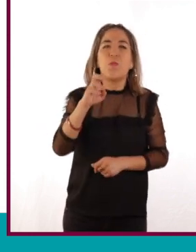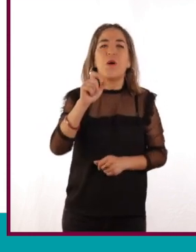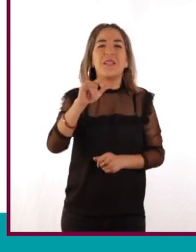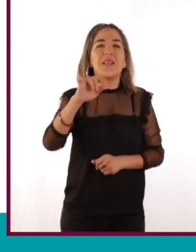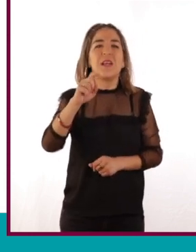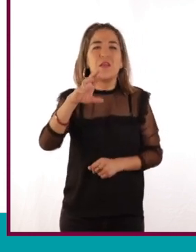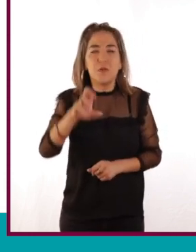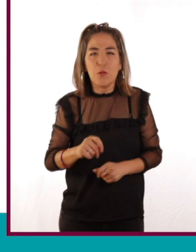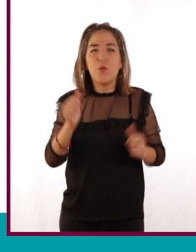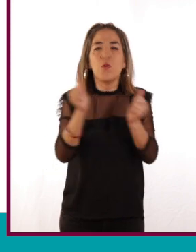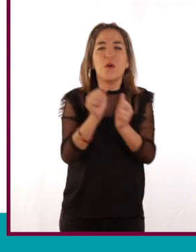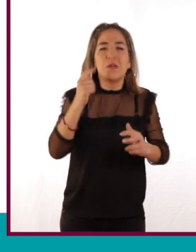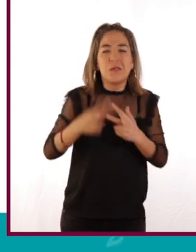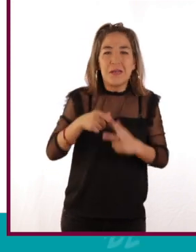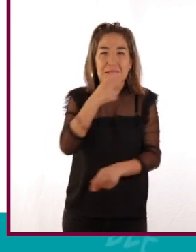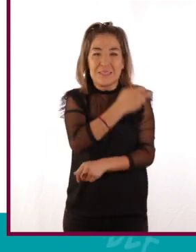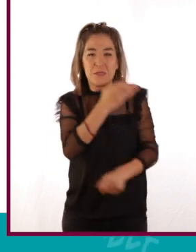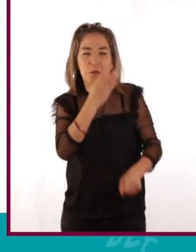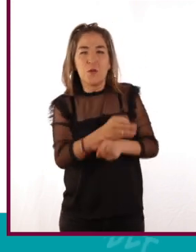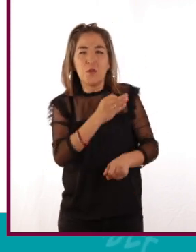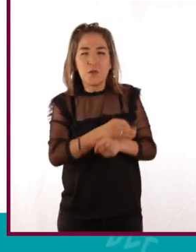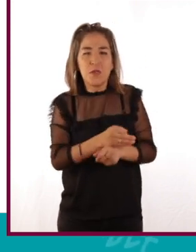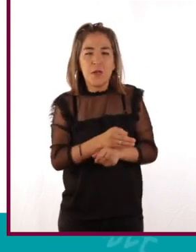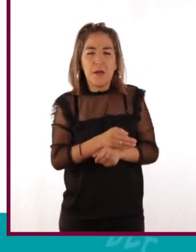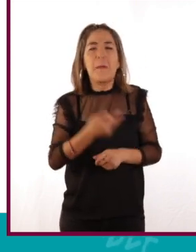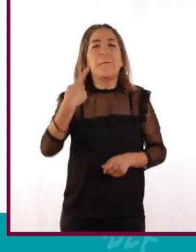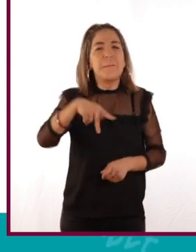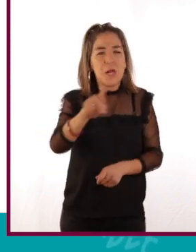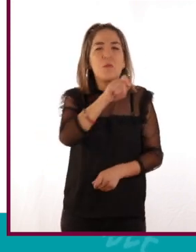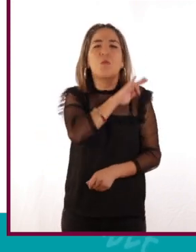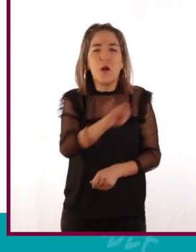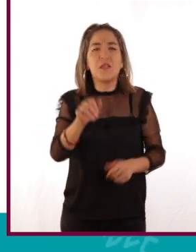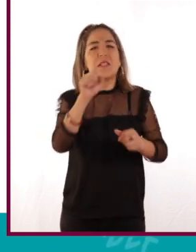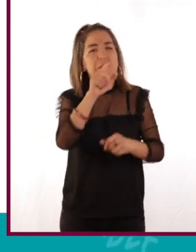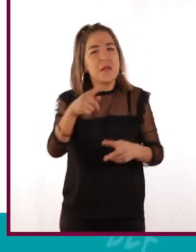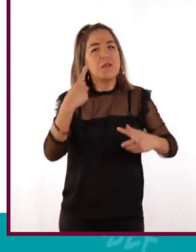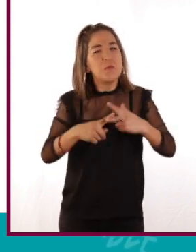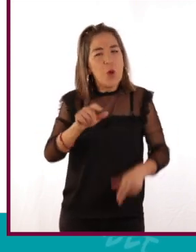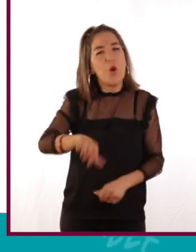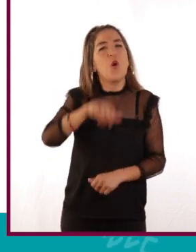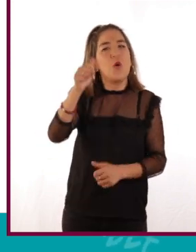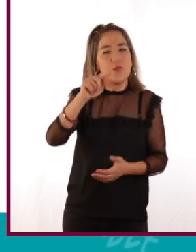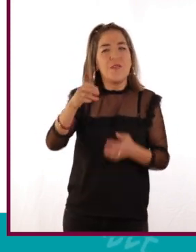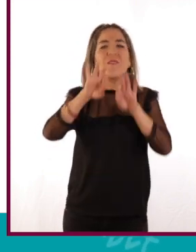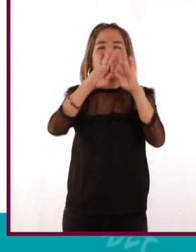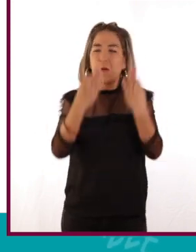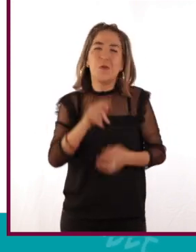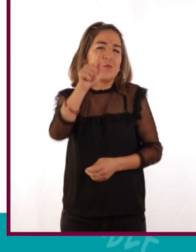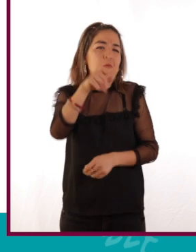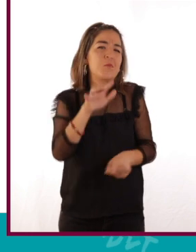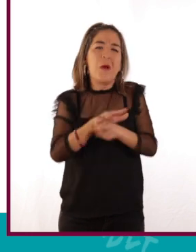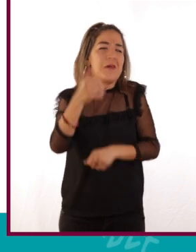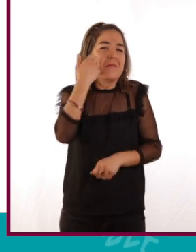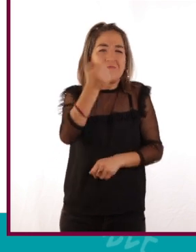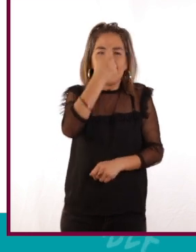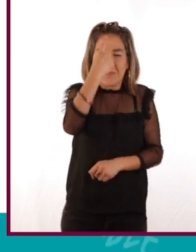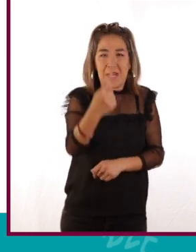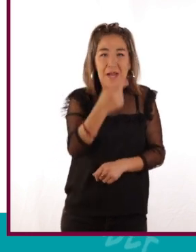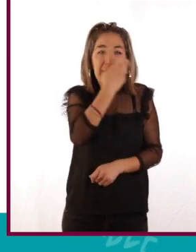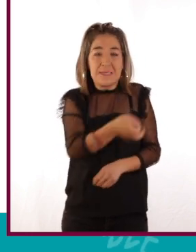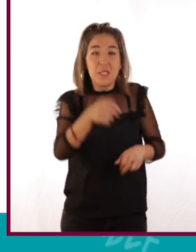calcula en los poliedros, se calcula en estos poliedros, en los sólidos platónicos, pero se podría calcular en cualquier otro poliedro que se nos